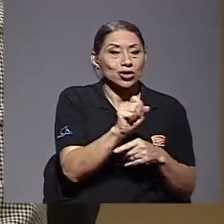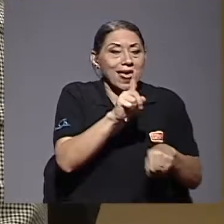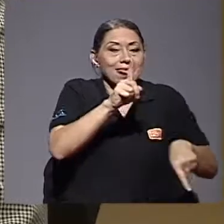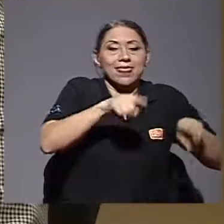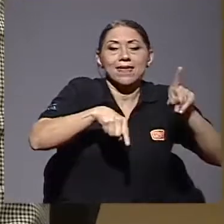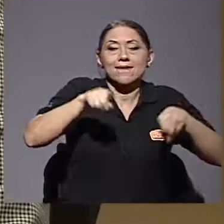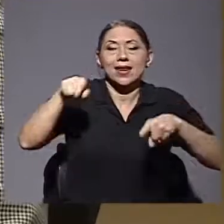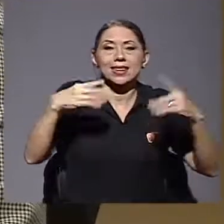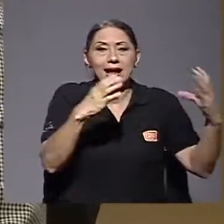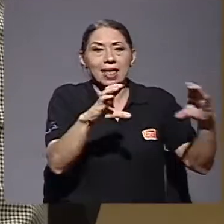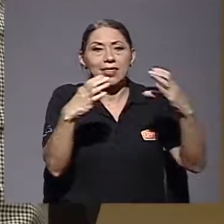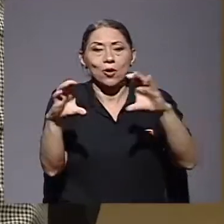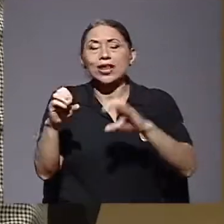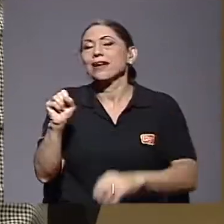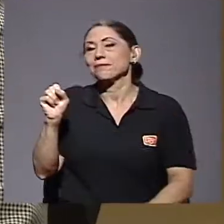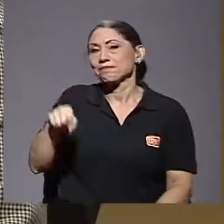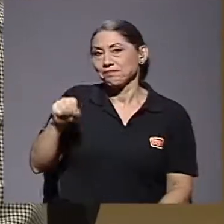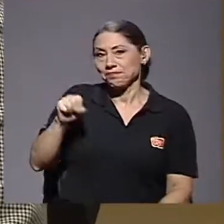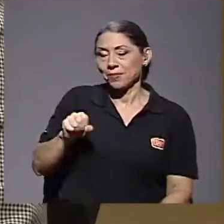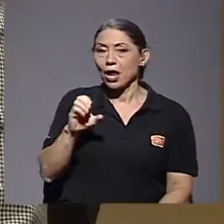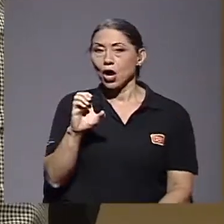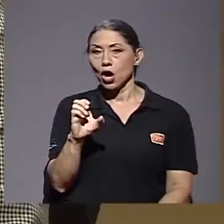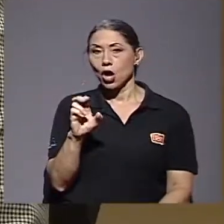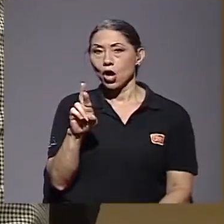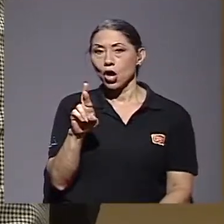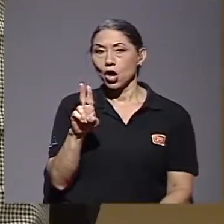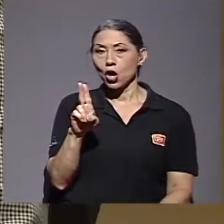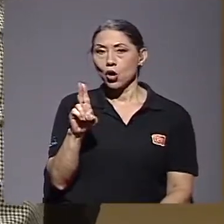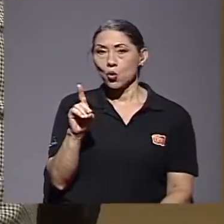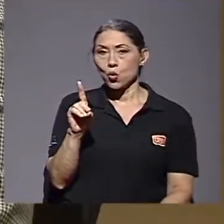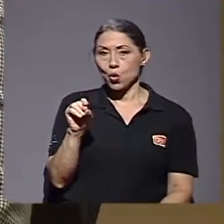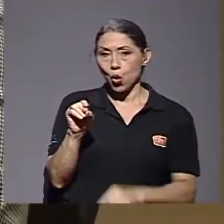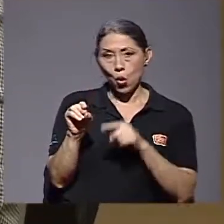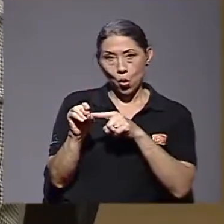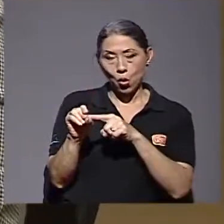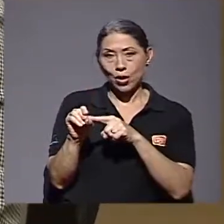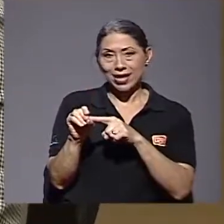crudo básicamente se categoriza en